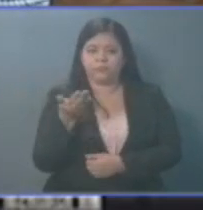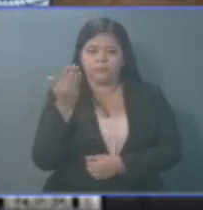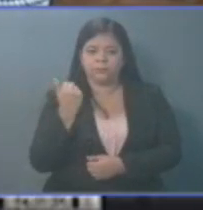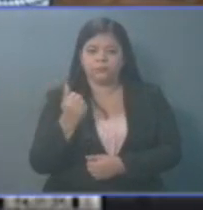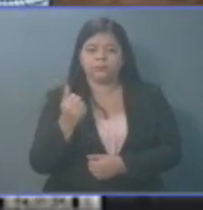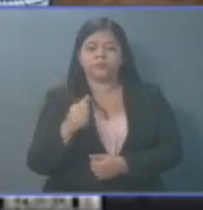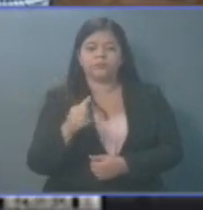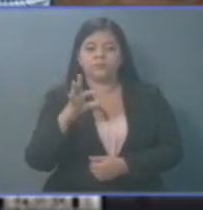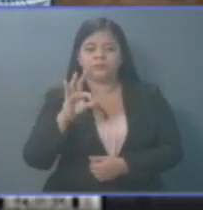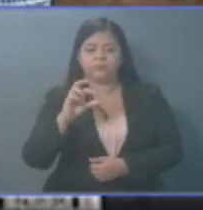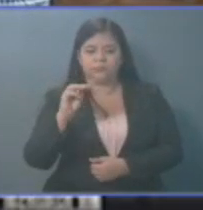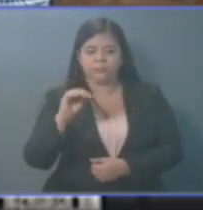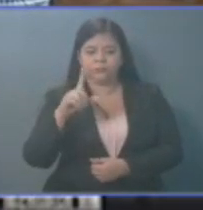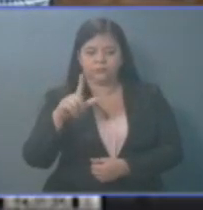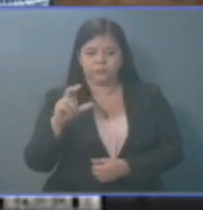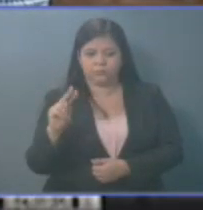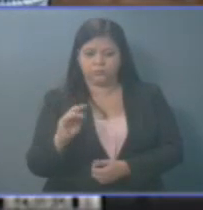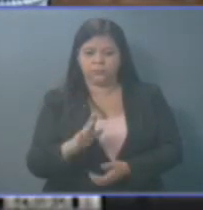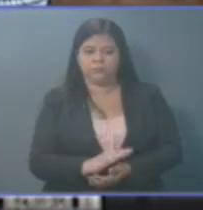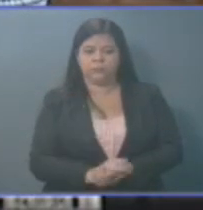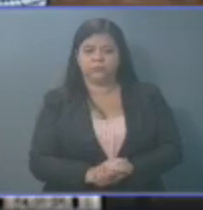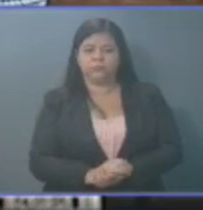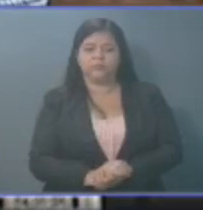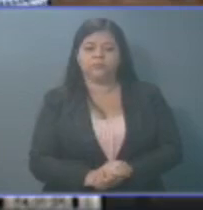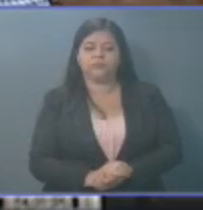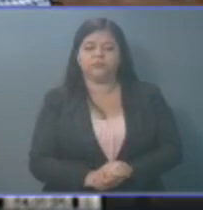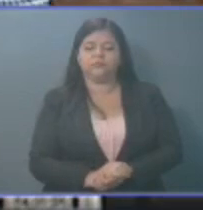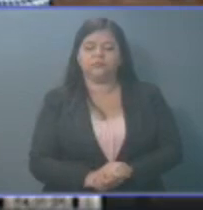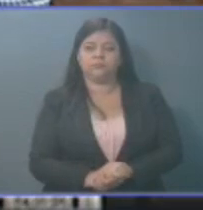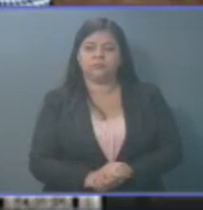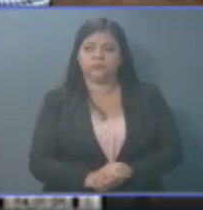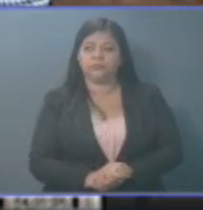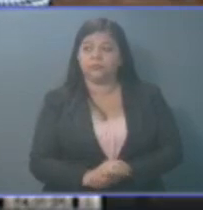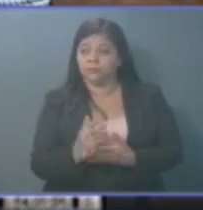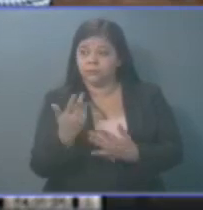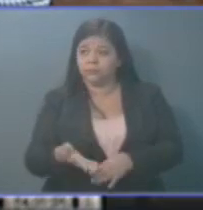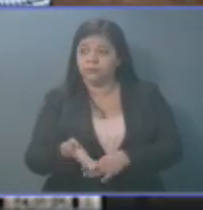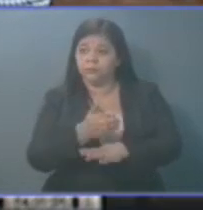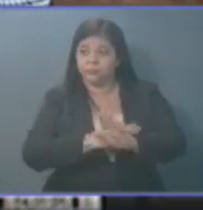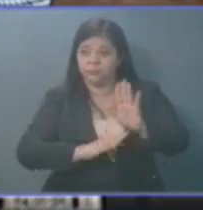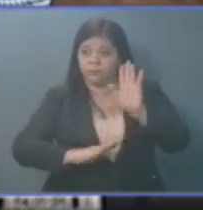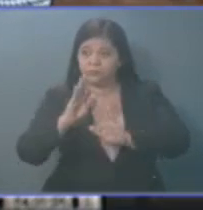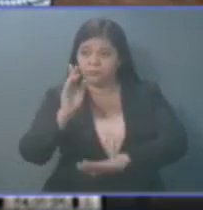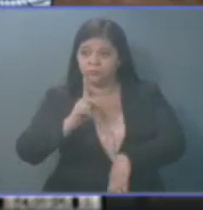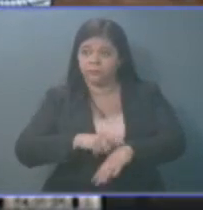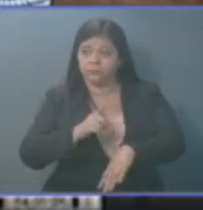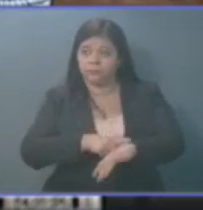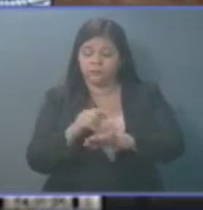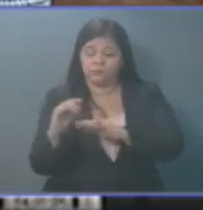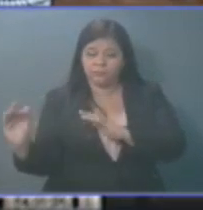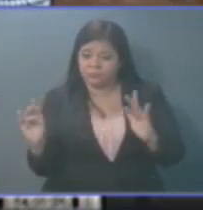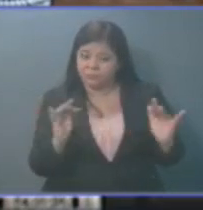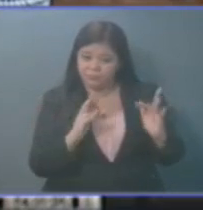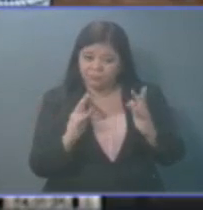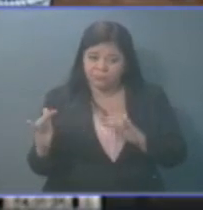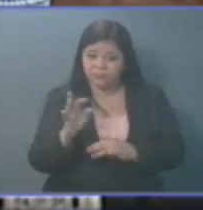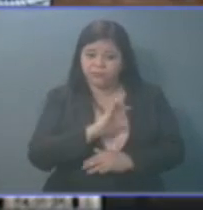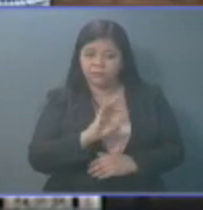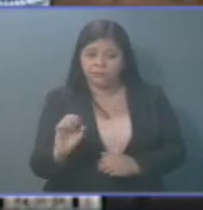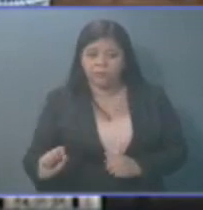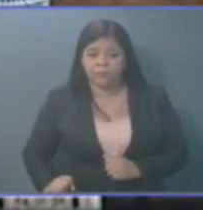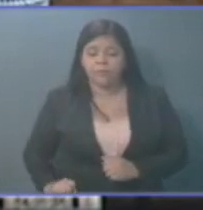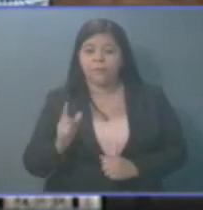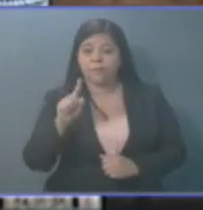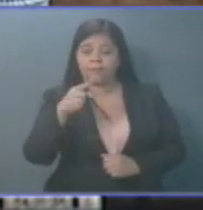Frente Farabundo Martí para la Liberación Nacional que participaron en el conflicto armado interno de El Salvador